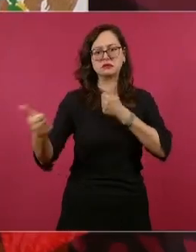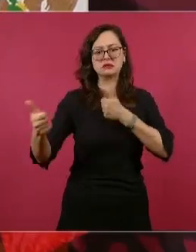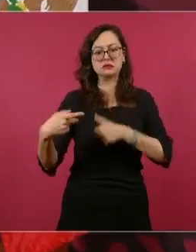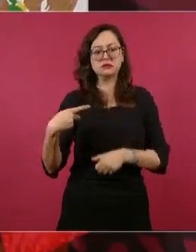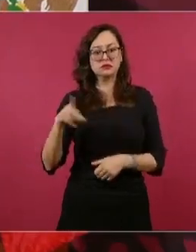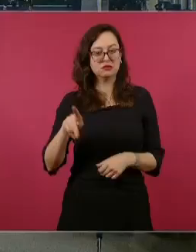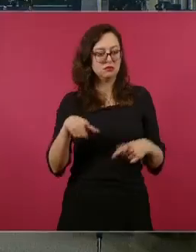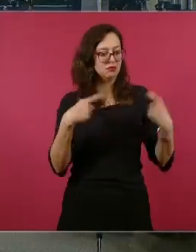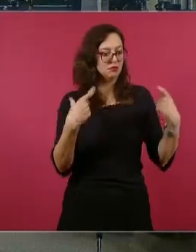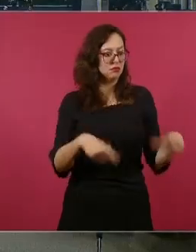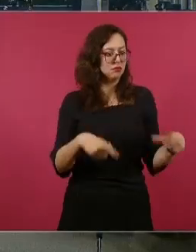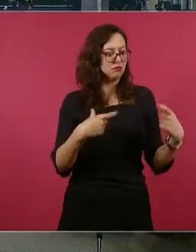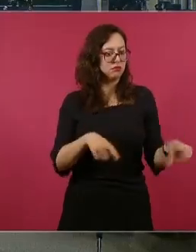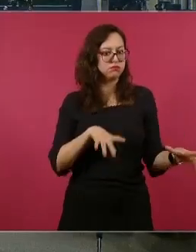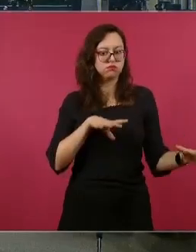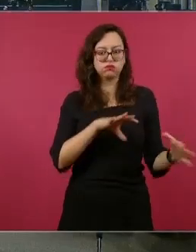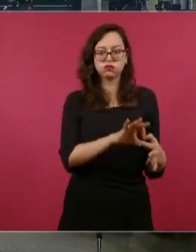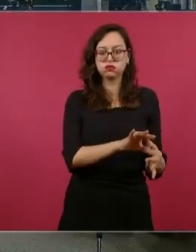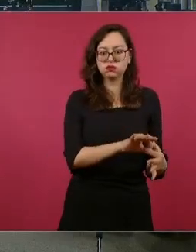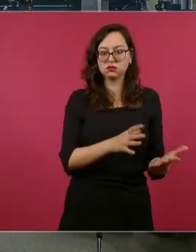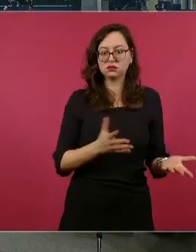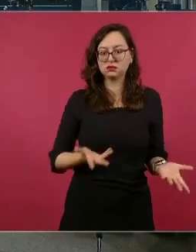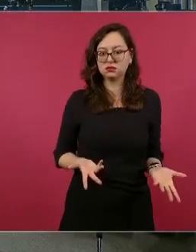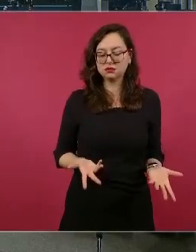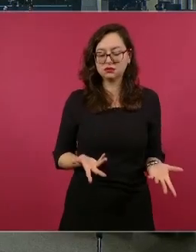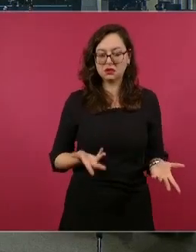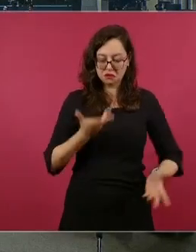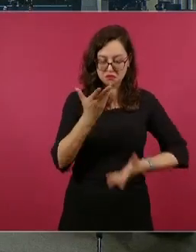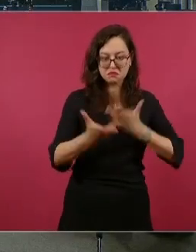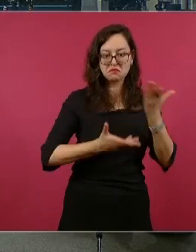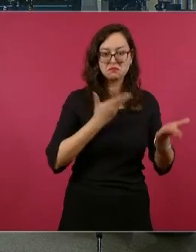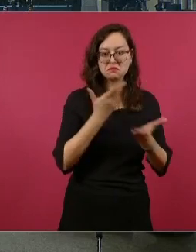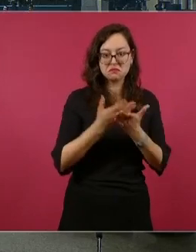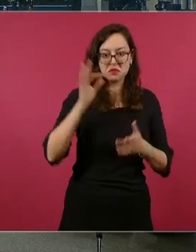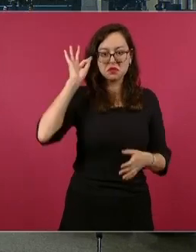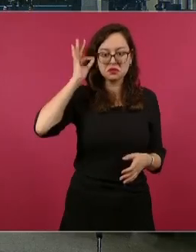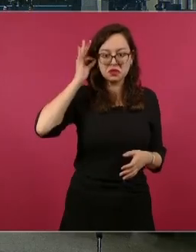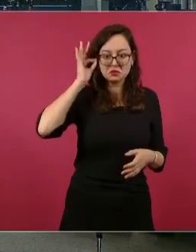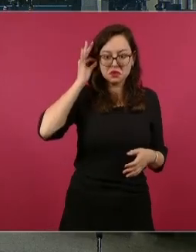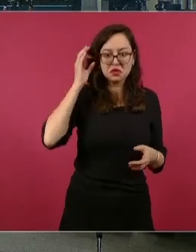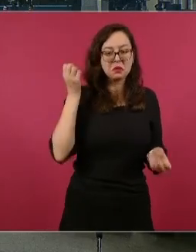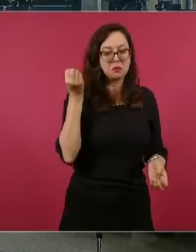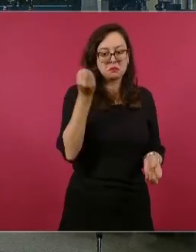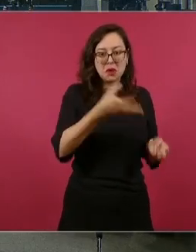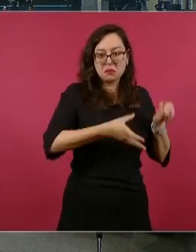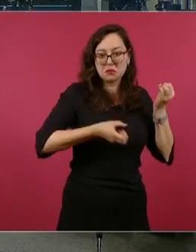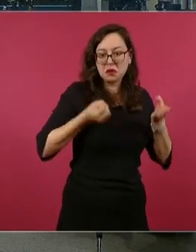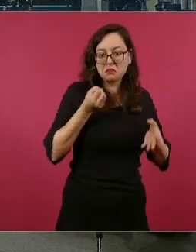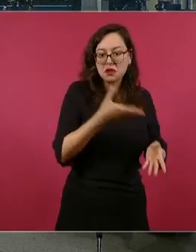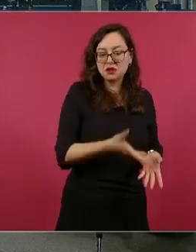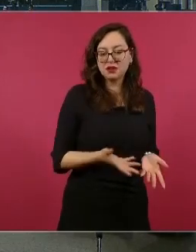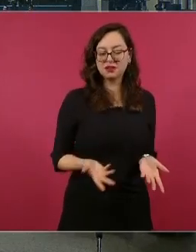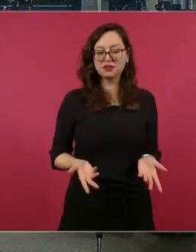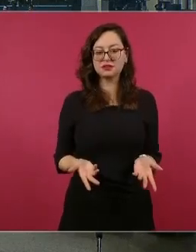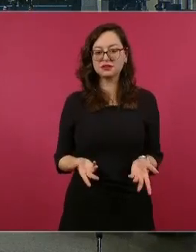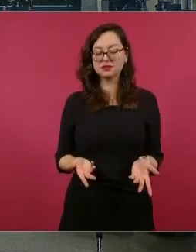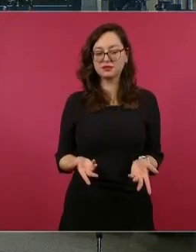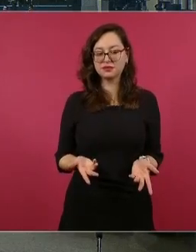son poderes que están al servicio de minorías. Entonces,